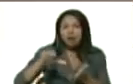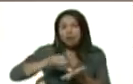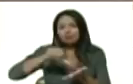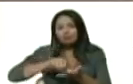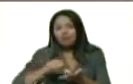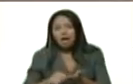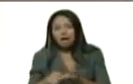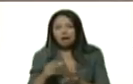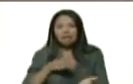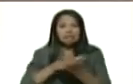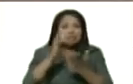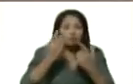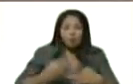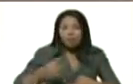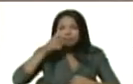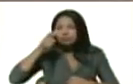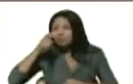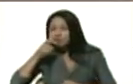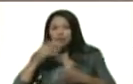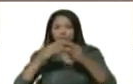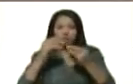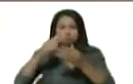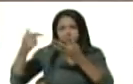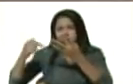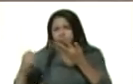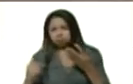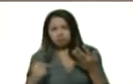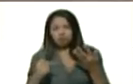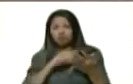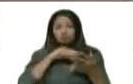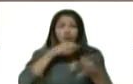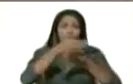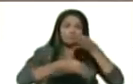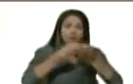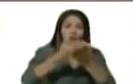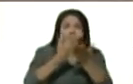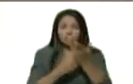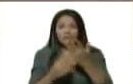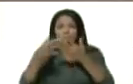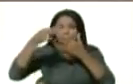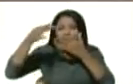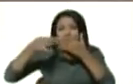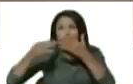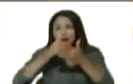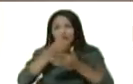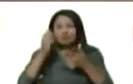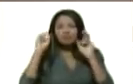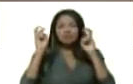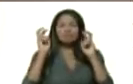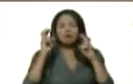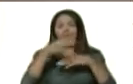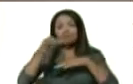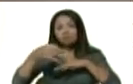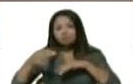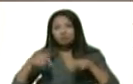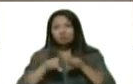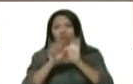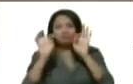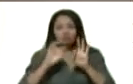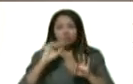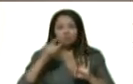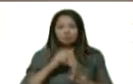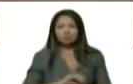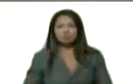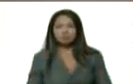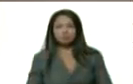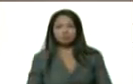la seguridad, etcétera, etcétera. Hemos hablado mucho a detalle el tema municipal, el poder